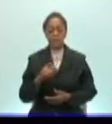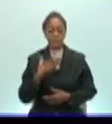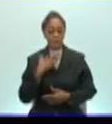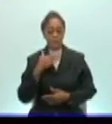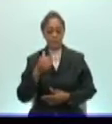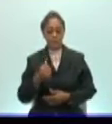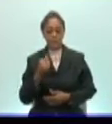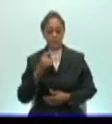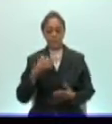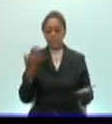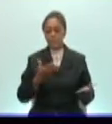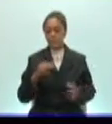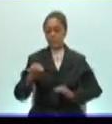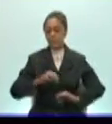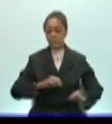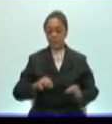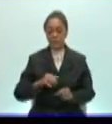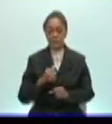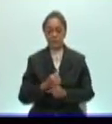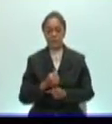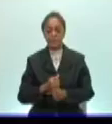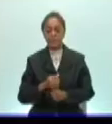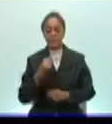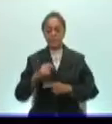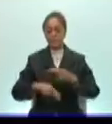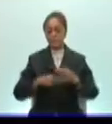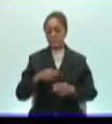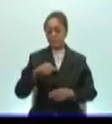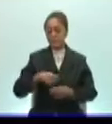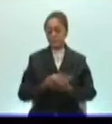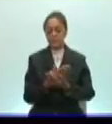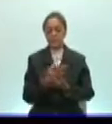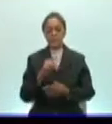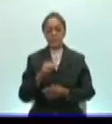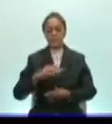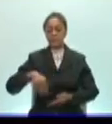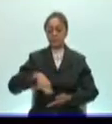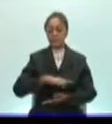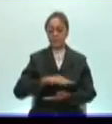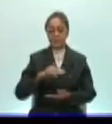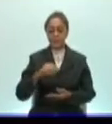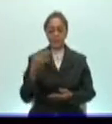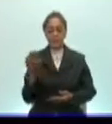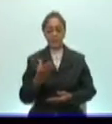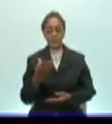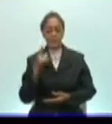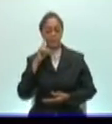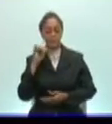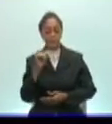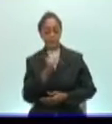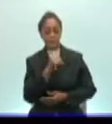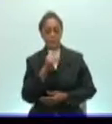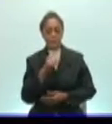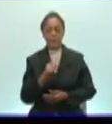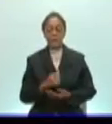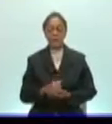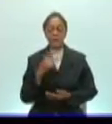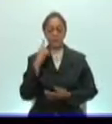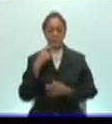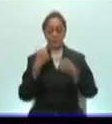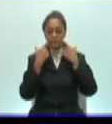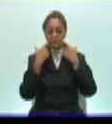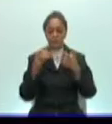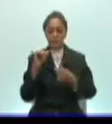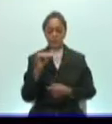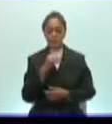vamos rápido a organizar este trabajo que vamos a realizar en el día de hoy y sobre esta base entonces rápido nos vamos al video, creo que lo más importante es el